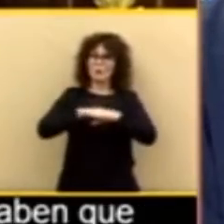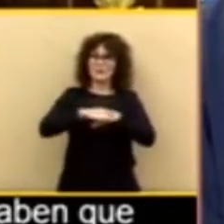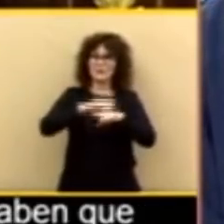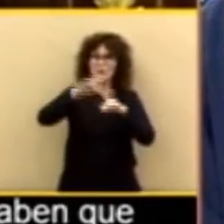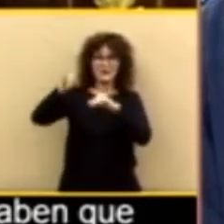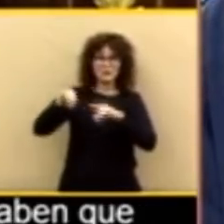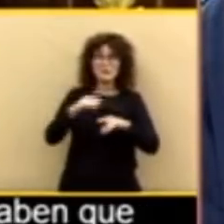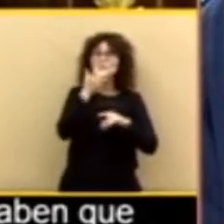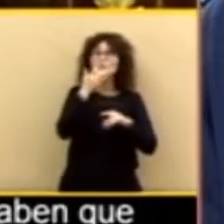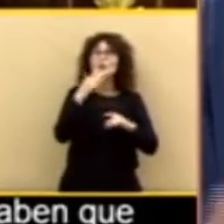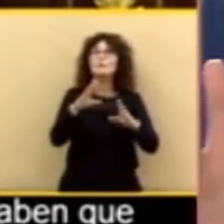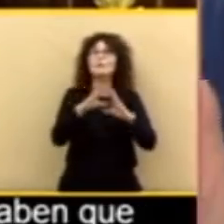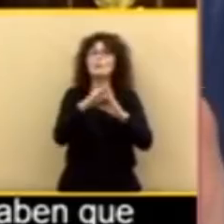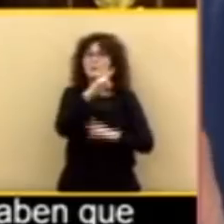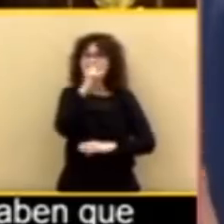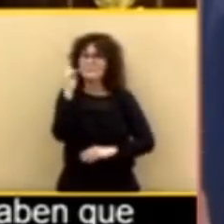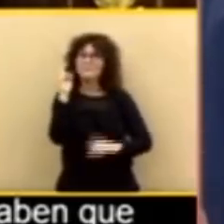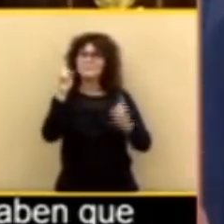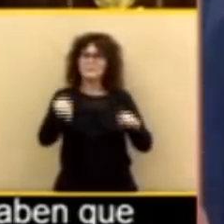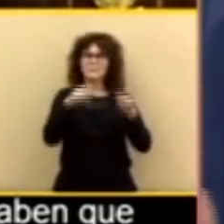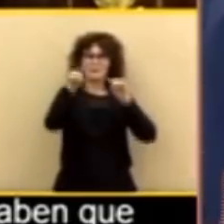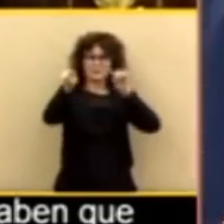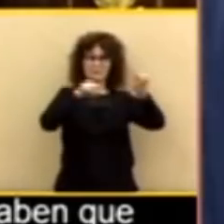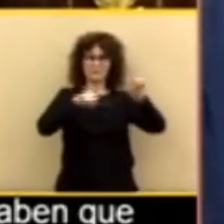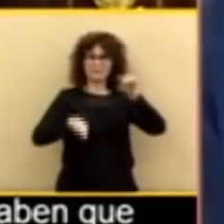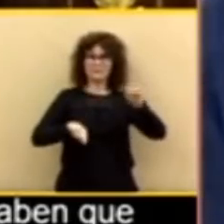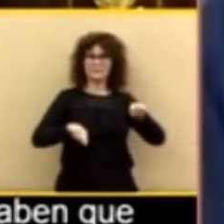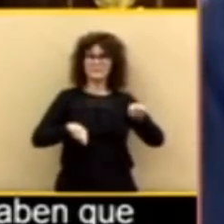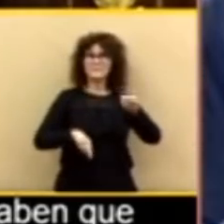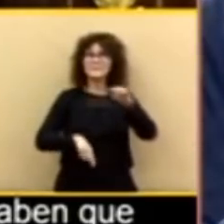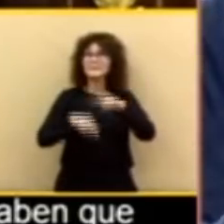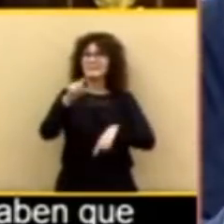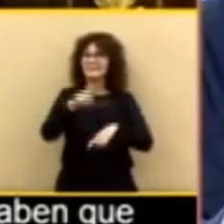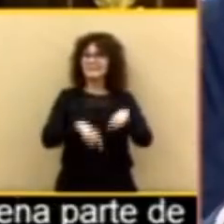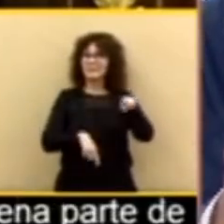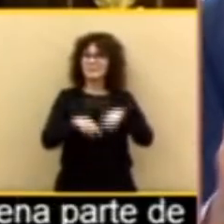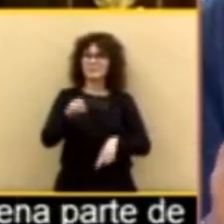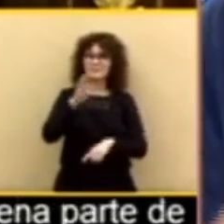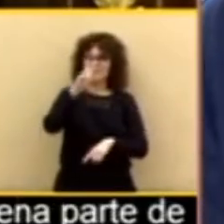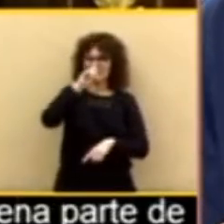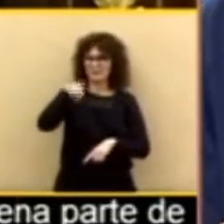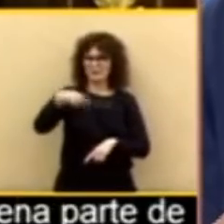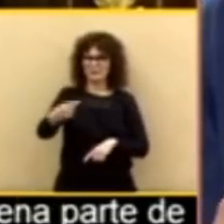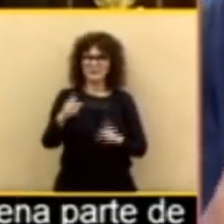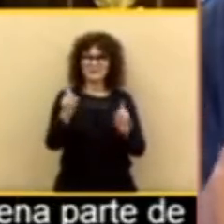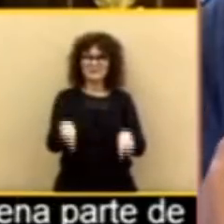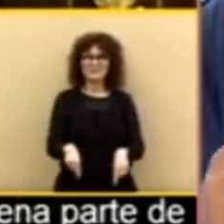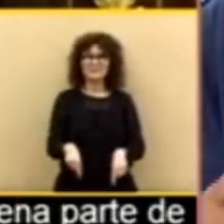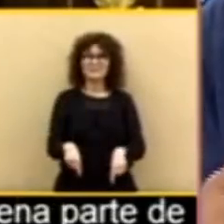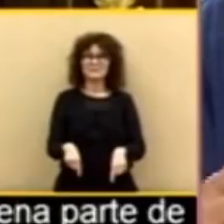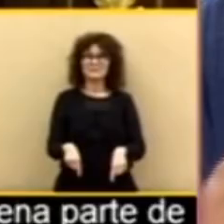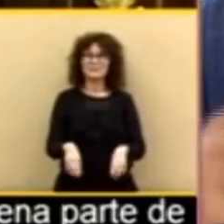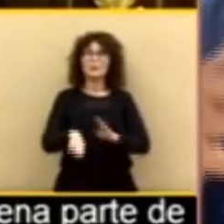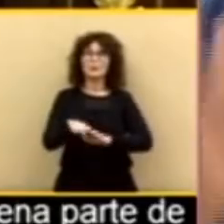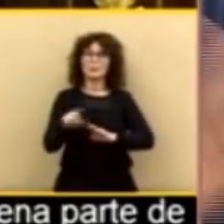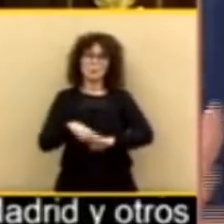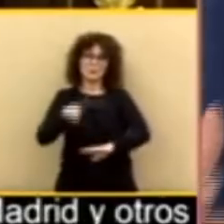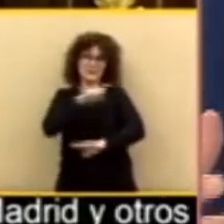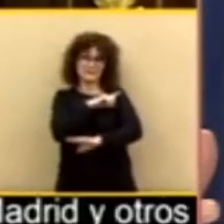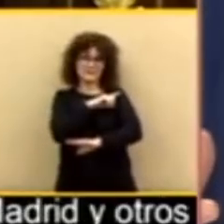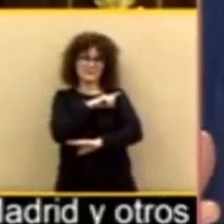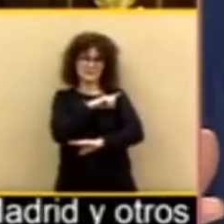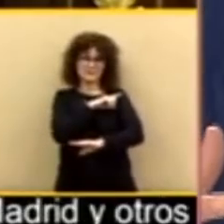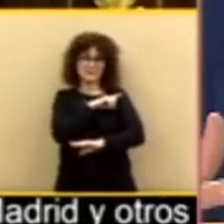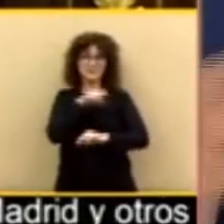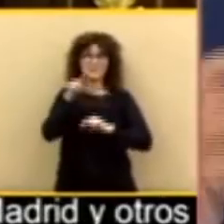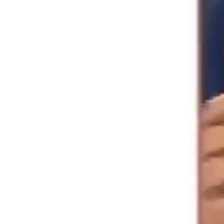Donoso Cortés está inserto en el tradicionalismo conservador, más